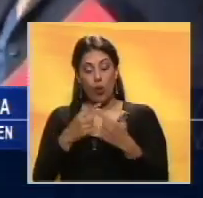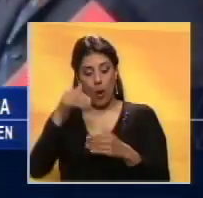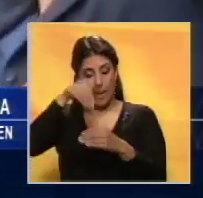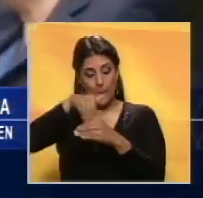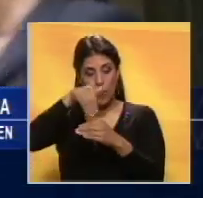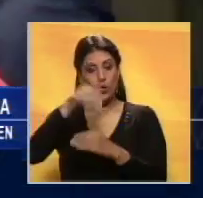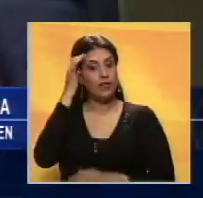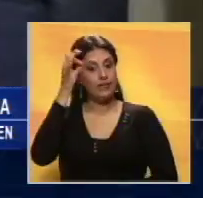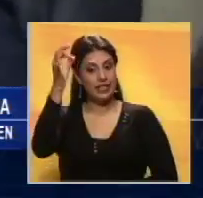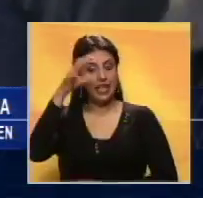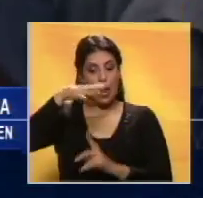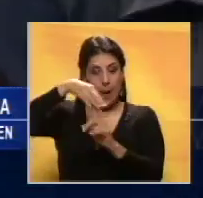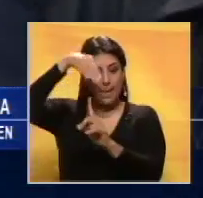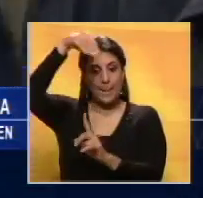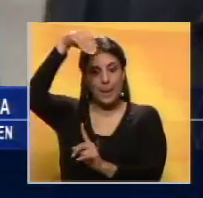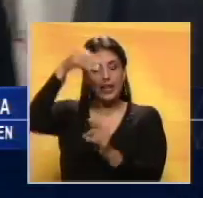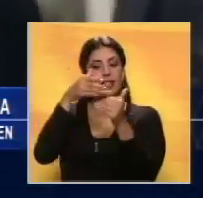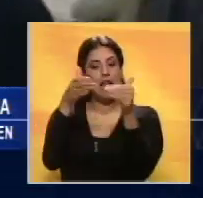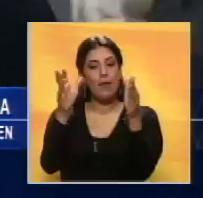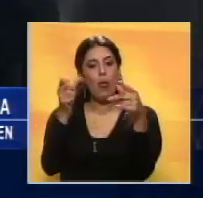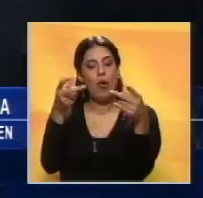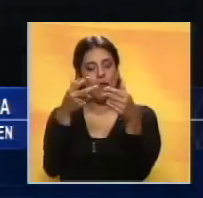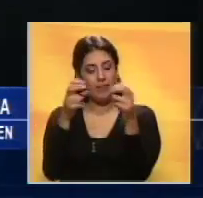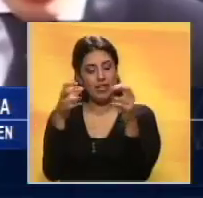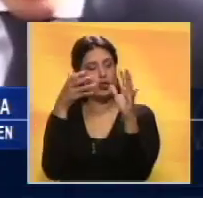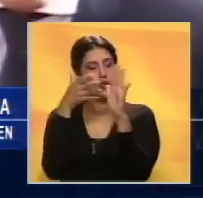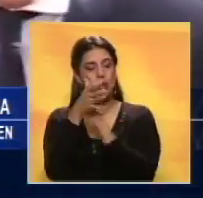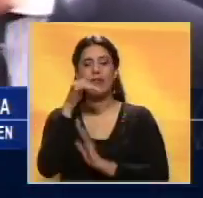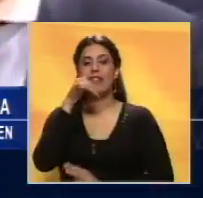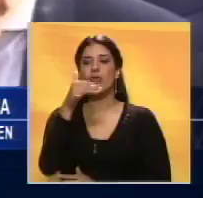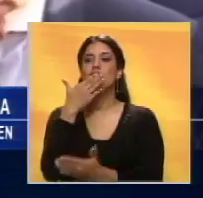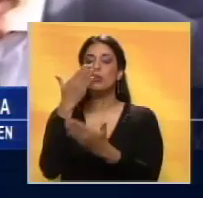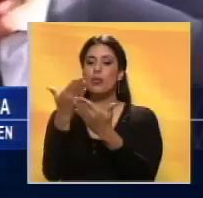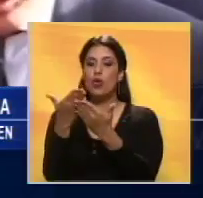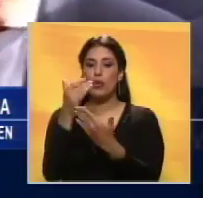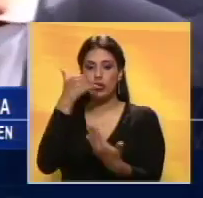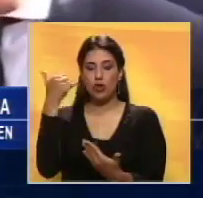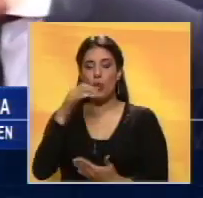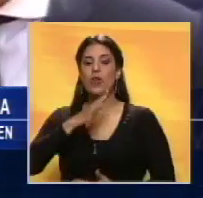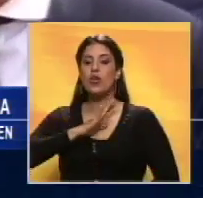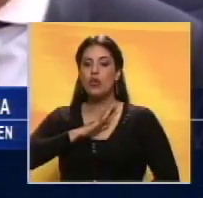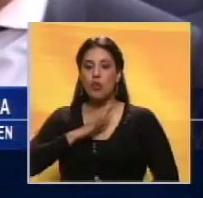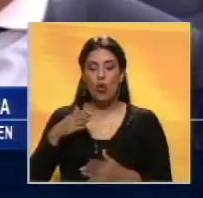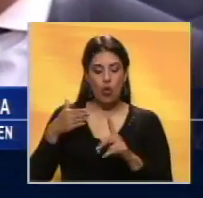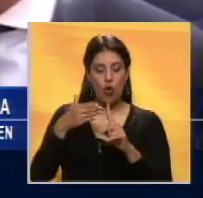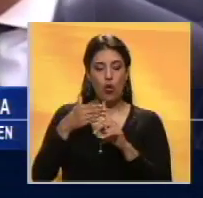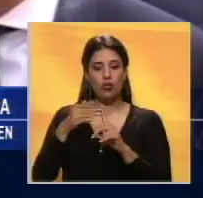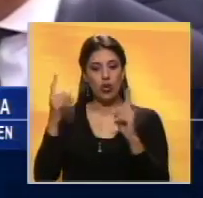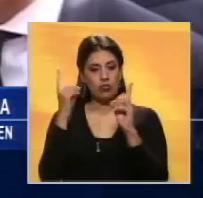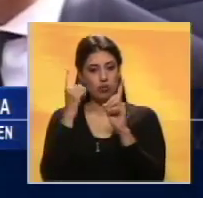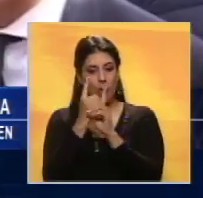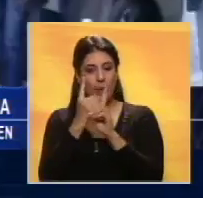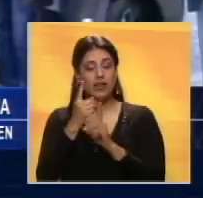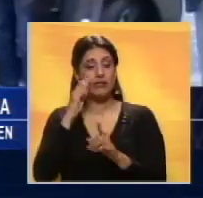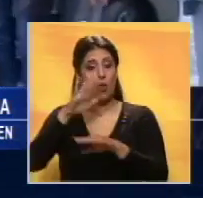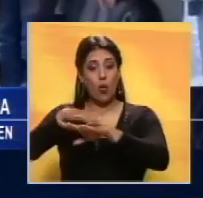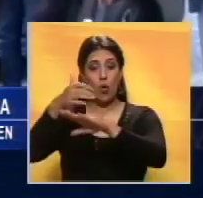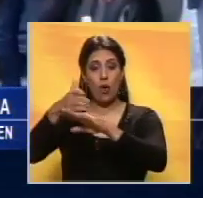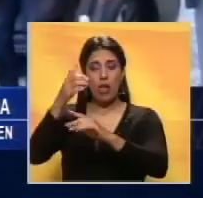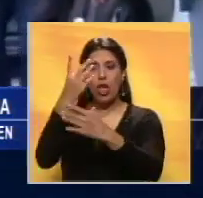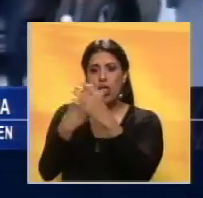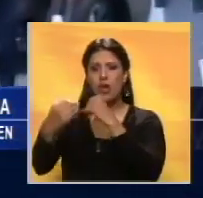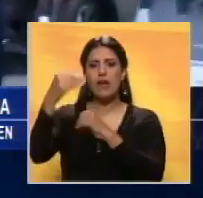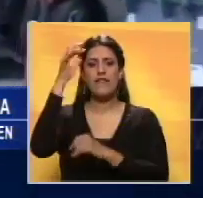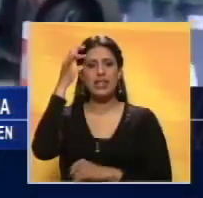electoral, la Fiscalía de París abrió una investigación ante la denuncia presentada por Macron contra su rival, quien lo acusó de